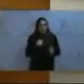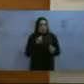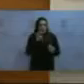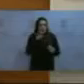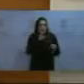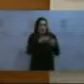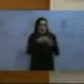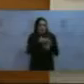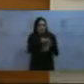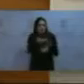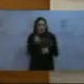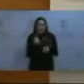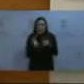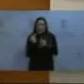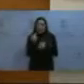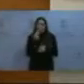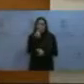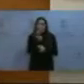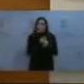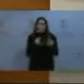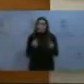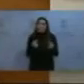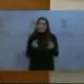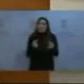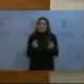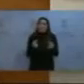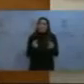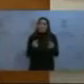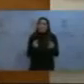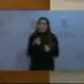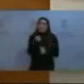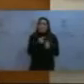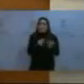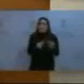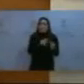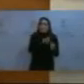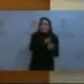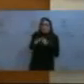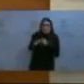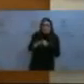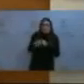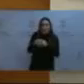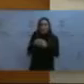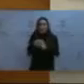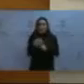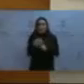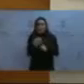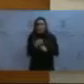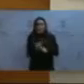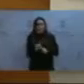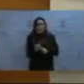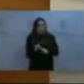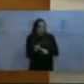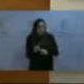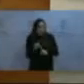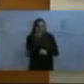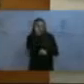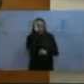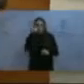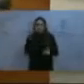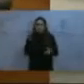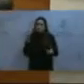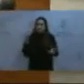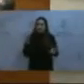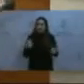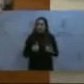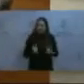grupos parlamentarios que los presupuestos no tienen que dar cobertura al pago de las deudas. Bueno, me parece tan preocupante que